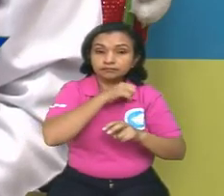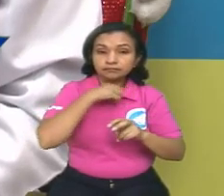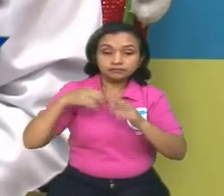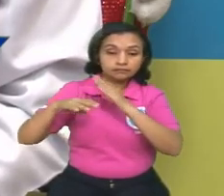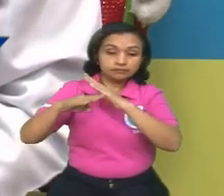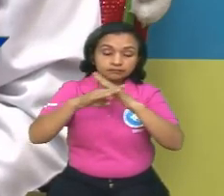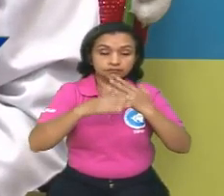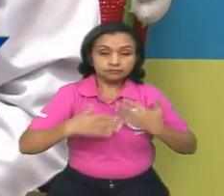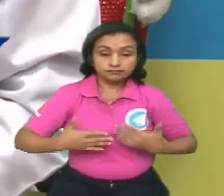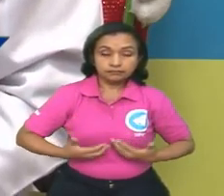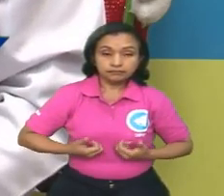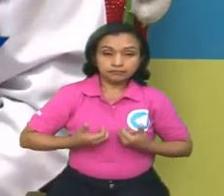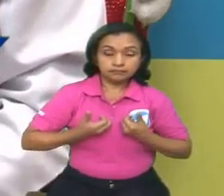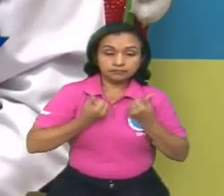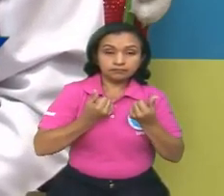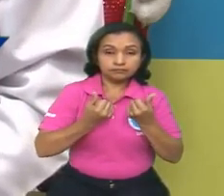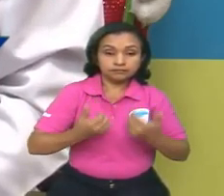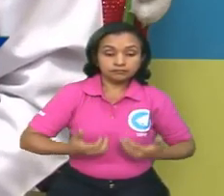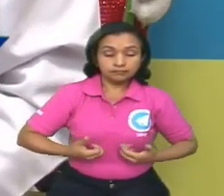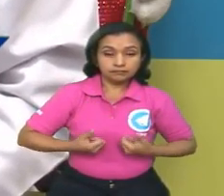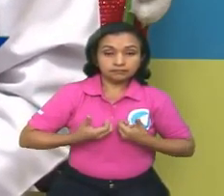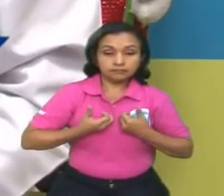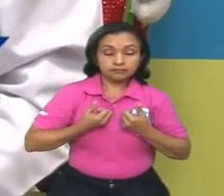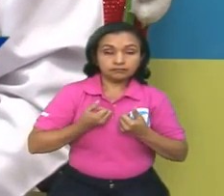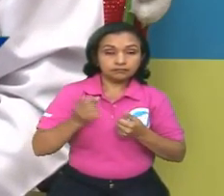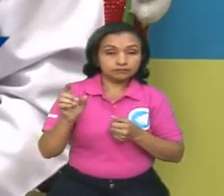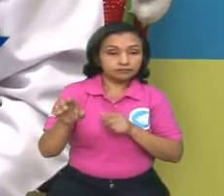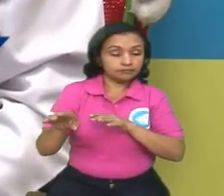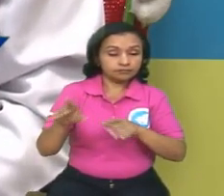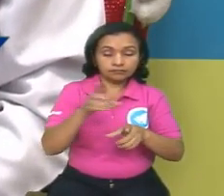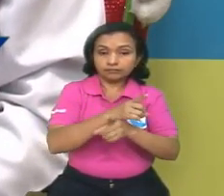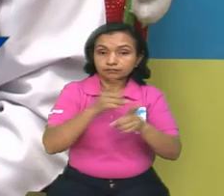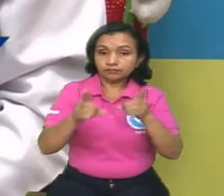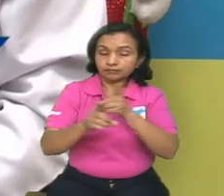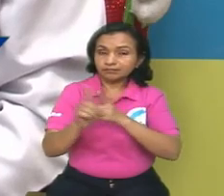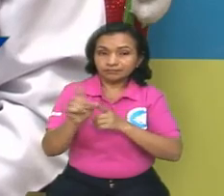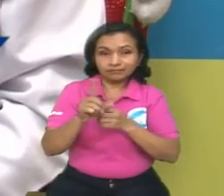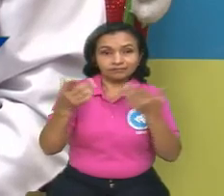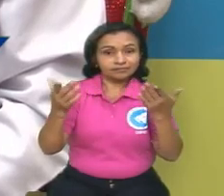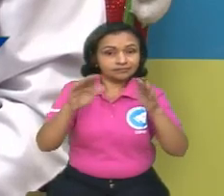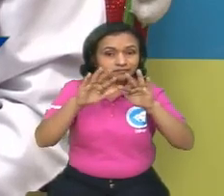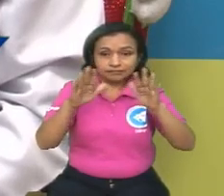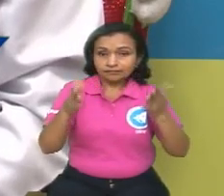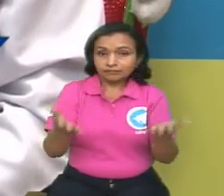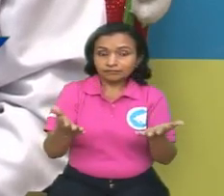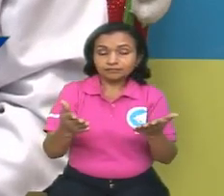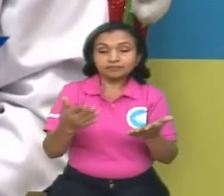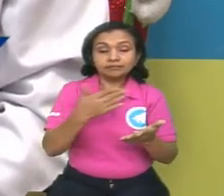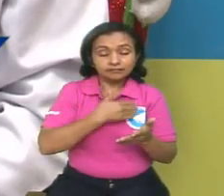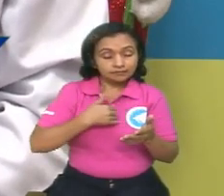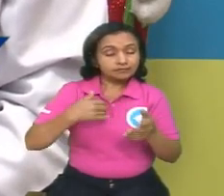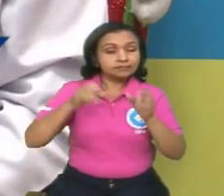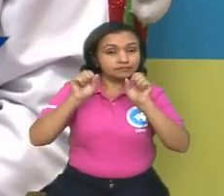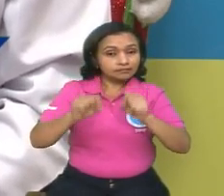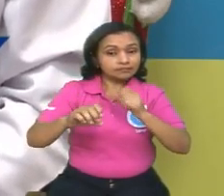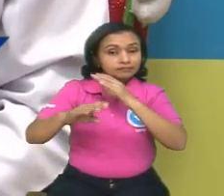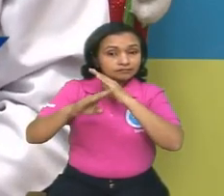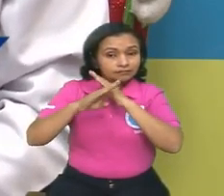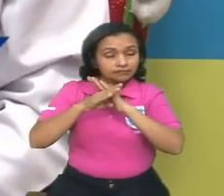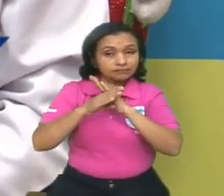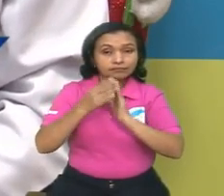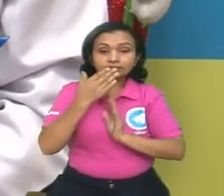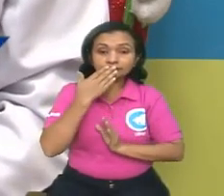cáncer cervicuterino. El cáncer cervicuterino no debería de existir, el cáncer cervicuterino es prevenible y eso es